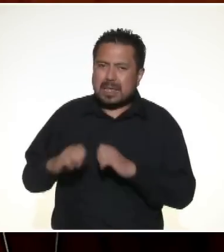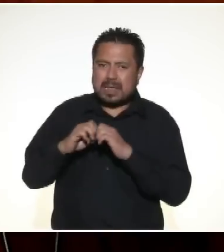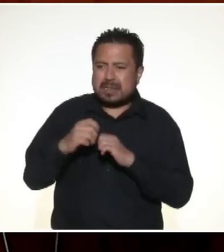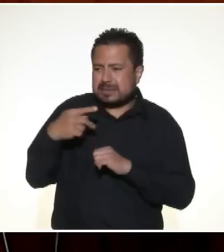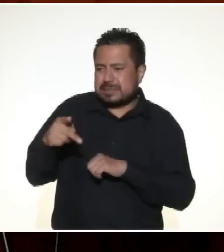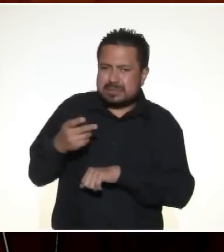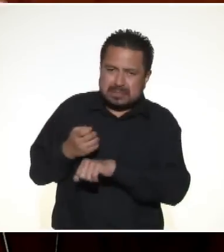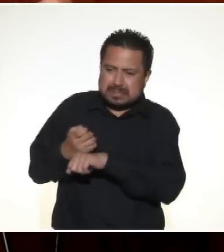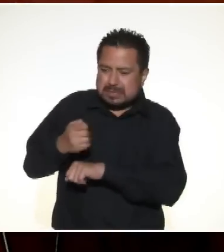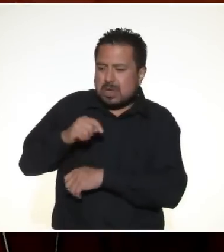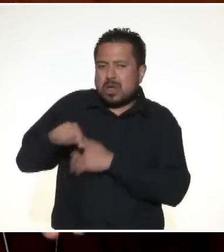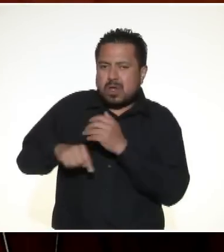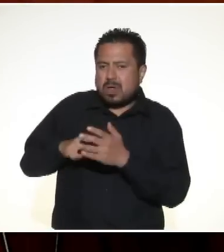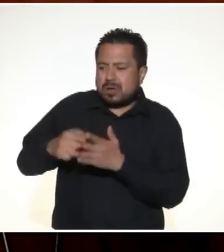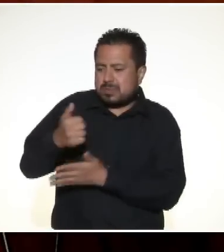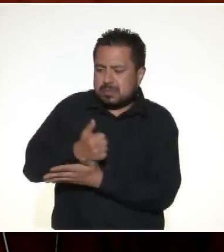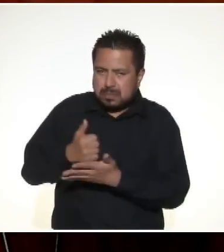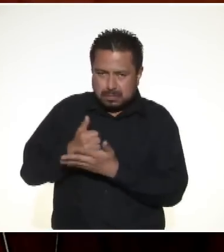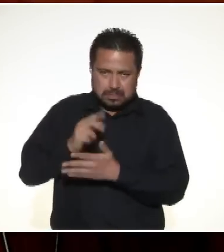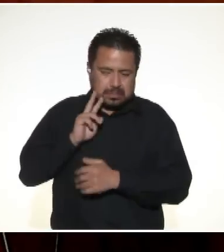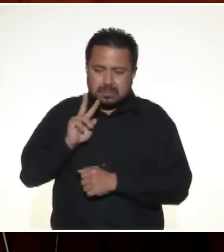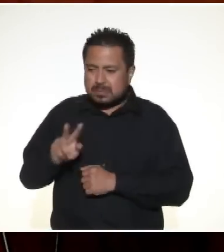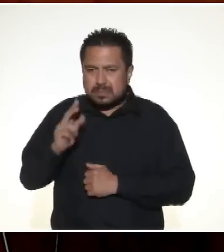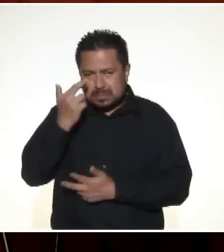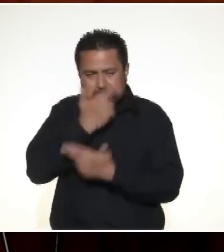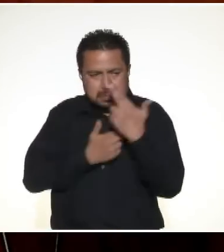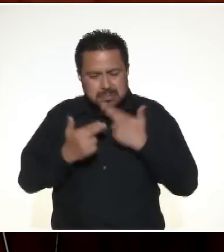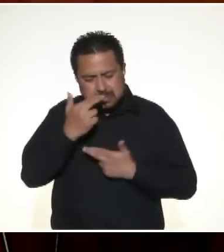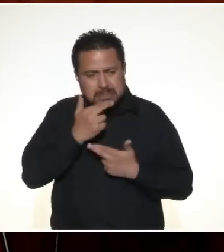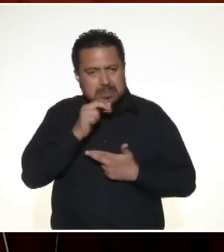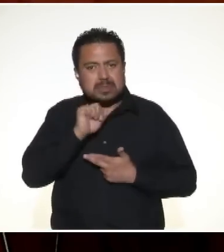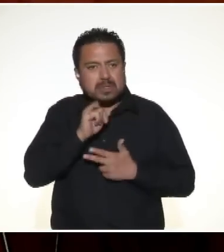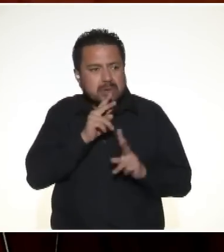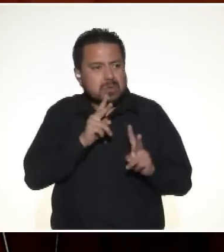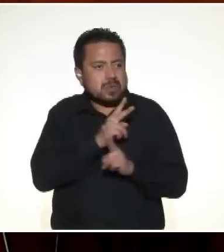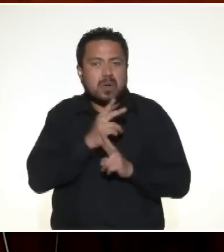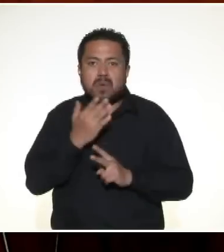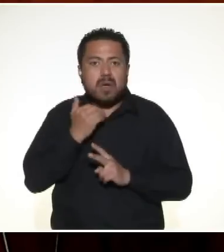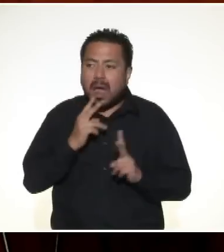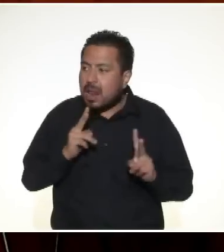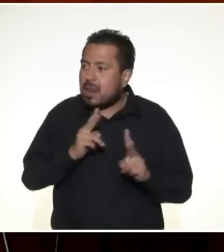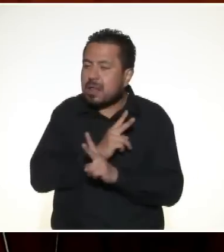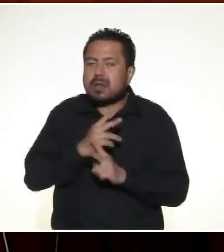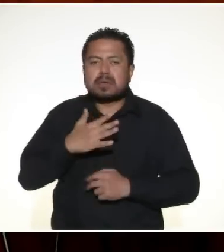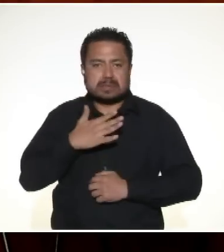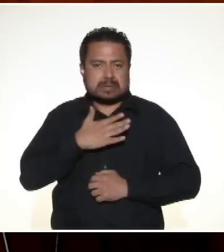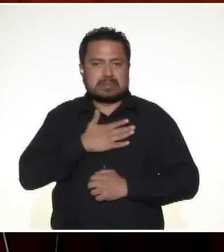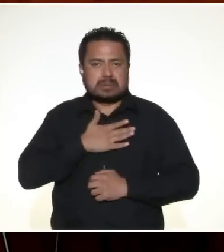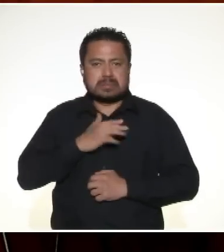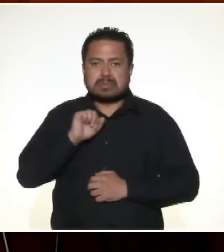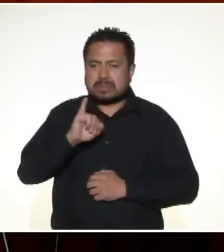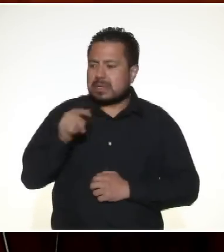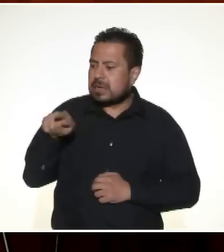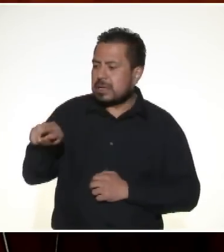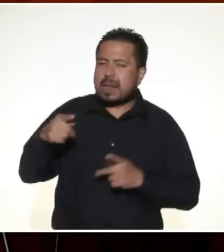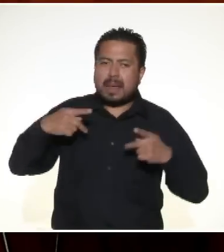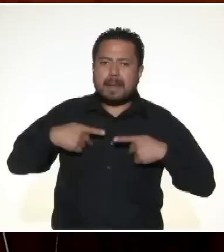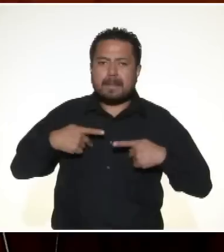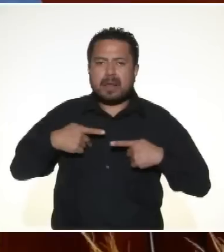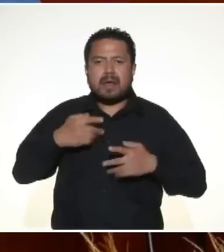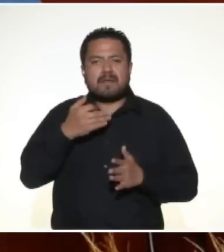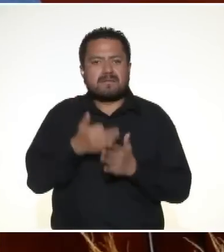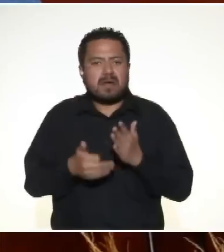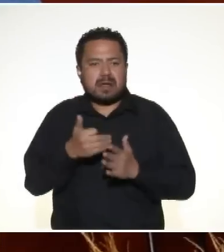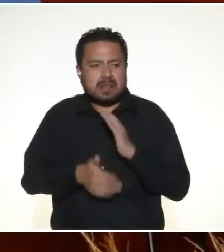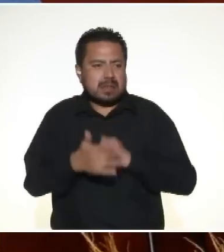local. Verifico si está respirando, si no está respirando. Si no respira, yo asumo que la persona está en parada